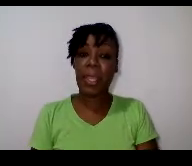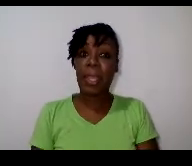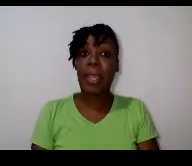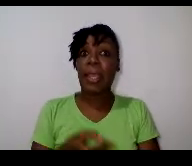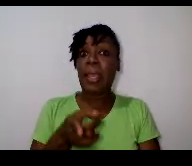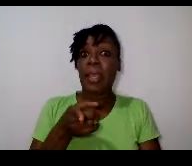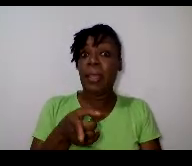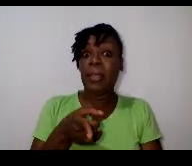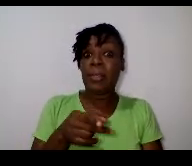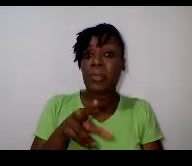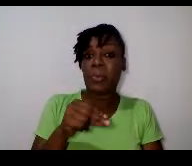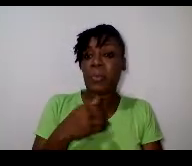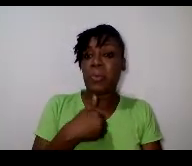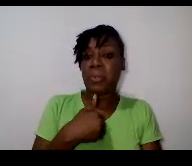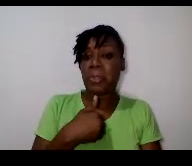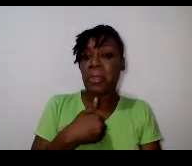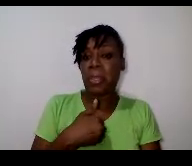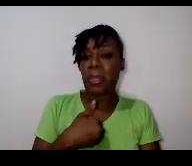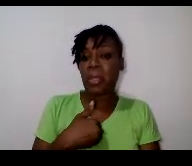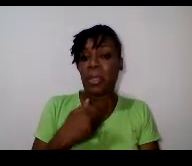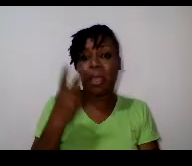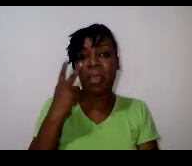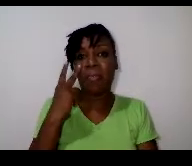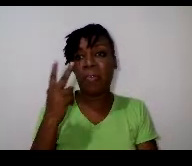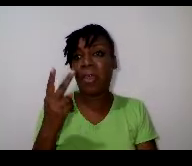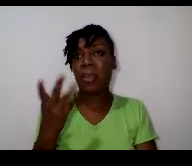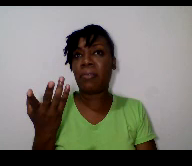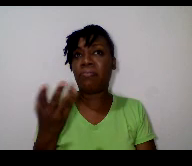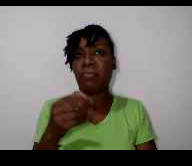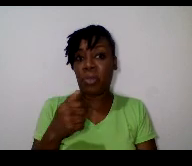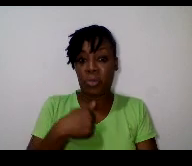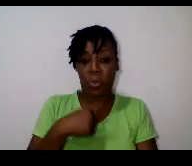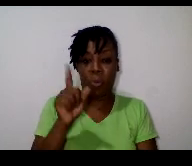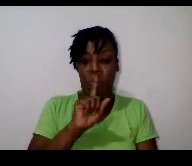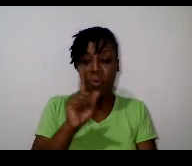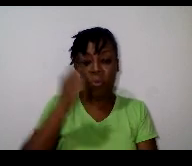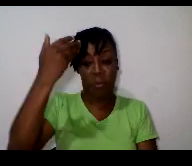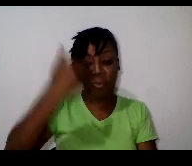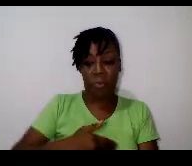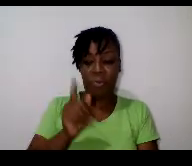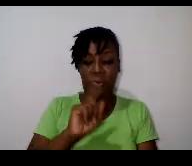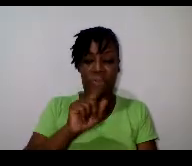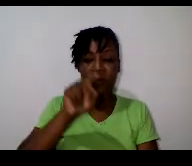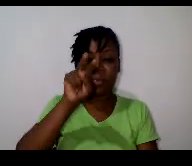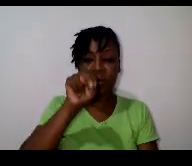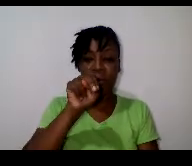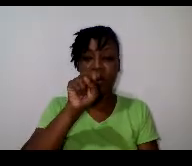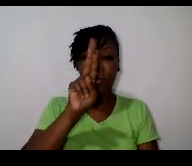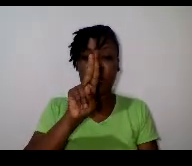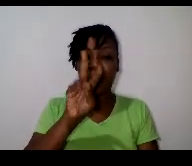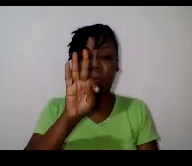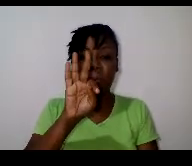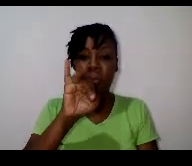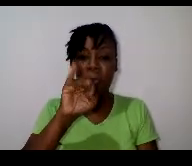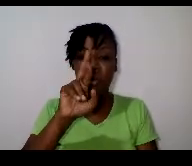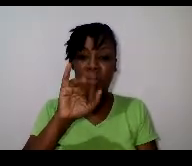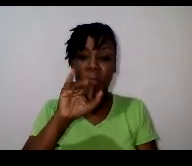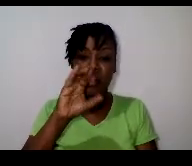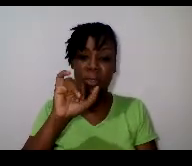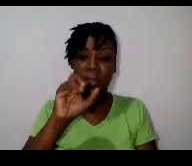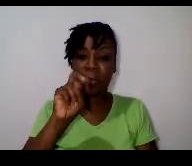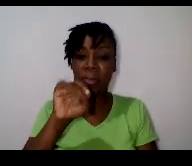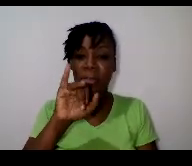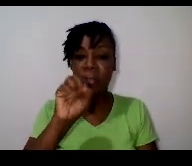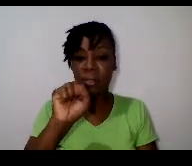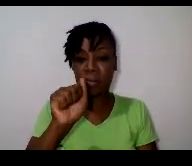con nutricionistas. Yo no soy nutricionista, yo les vengo a hablar sobre el cerebro. Los niños necesitan comer de todas